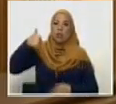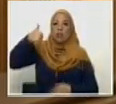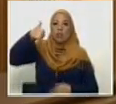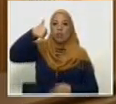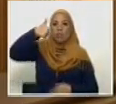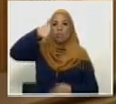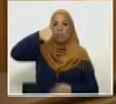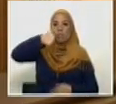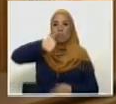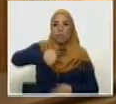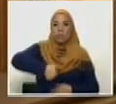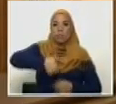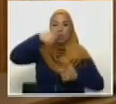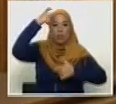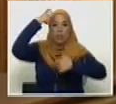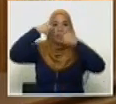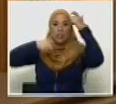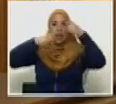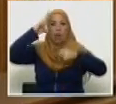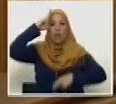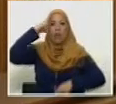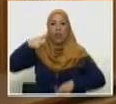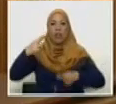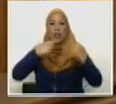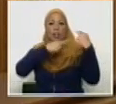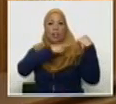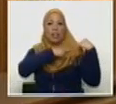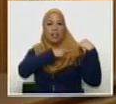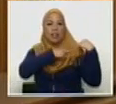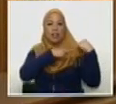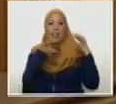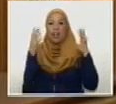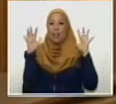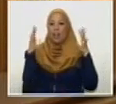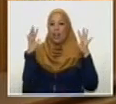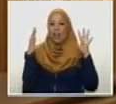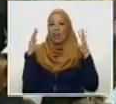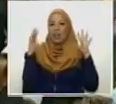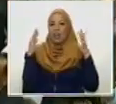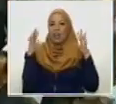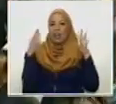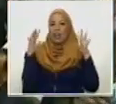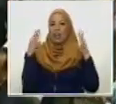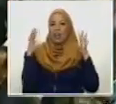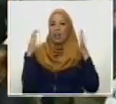cadete el comandante eterno Hugo Rafael Chávez Frías.